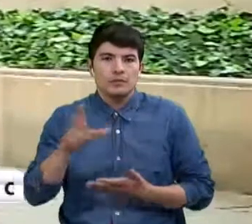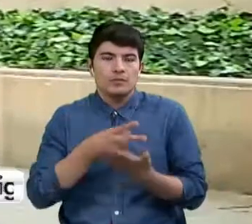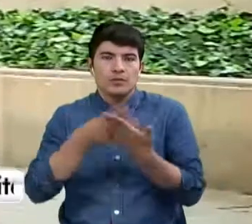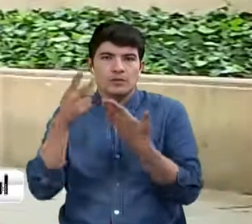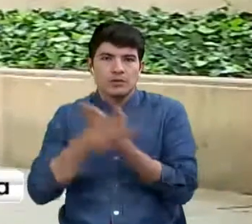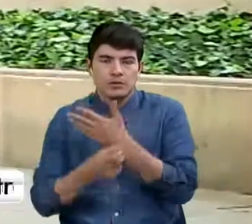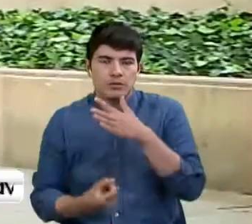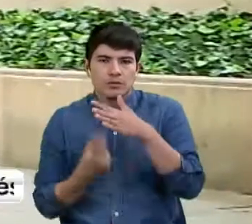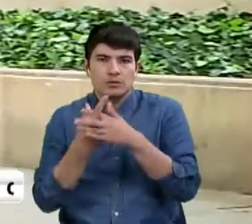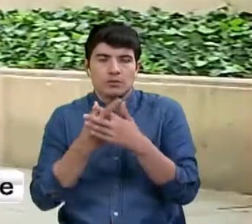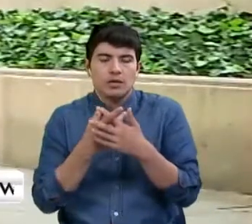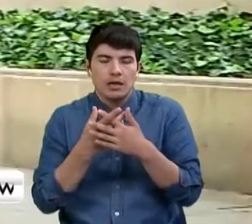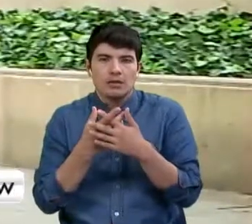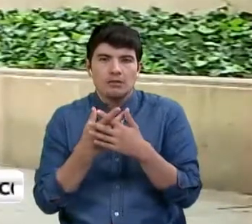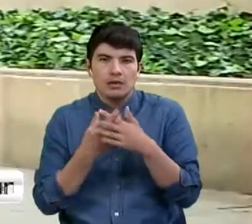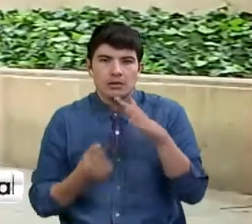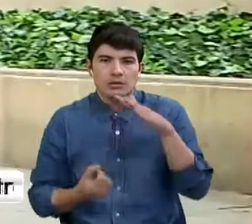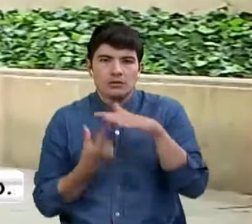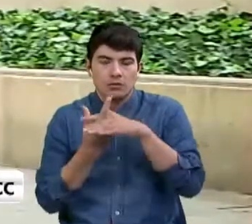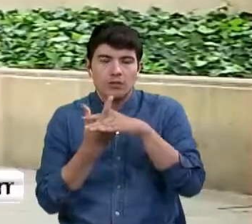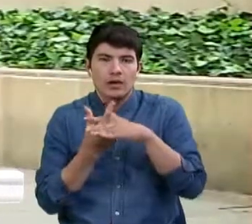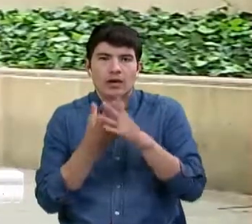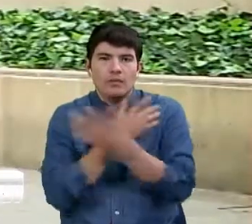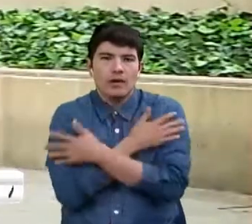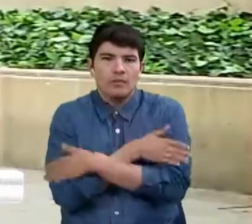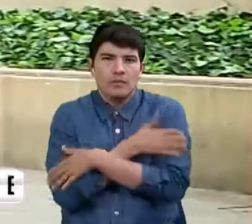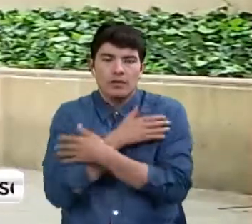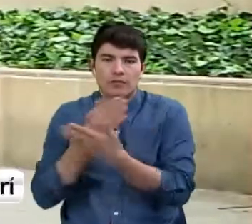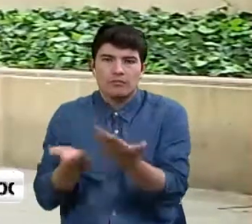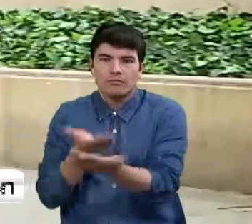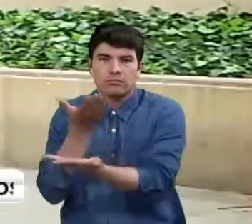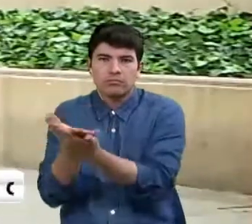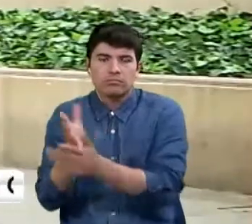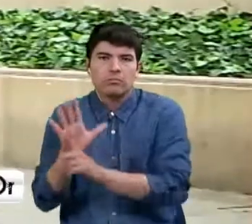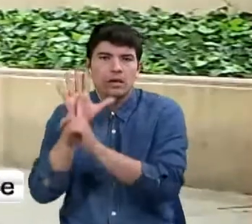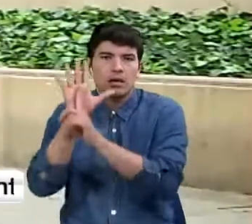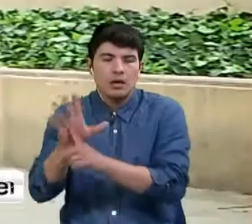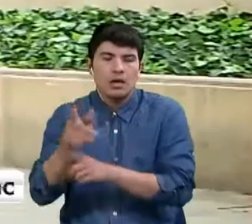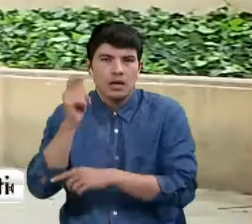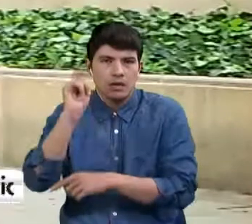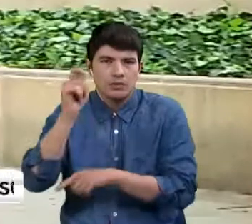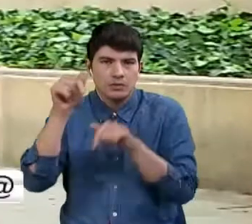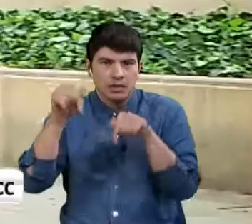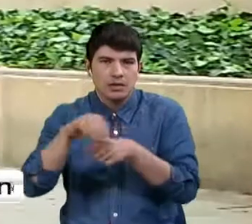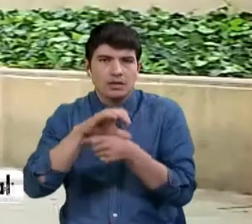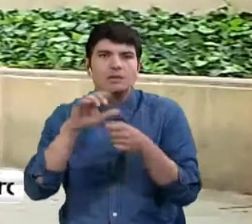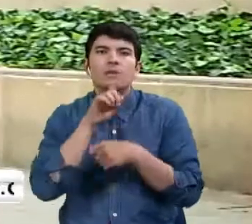en Pamplona, será presentado en un encuentro del Oriente Colombiano que se va a realizar en el mes de agosto en